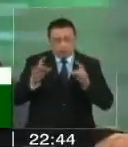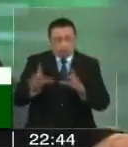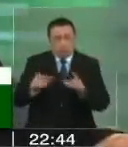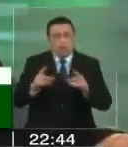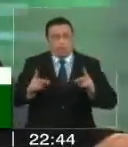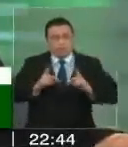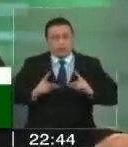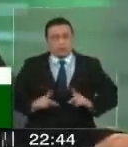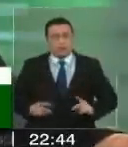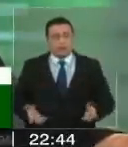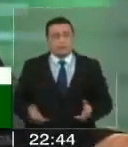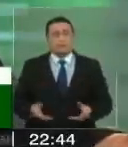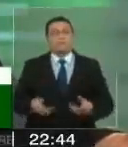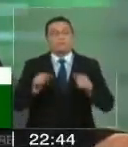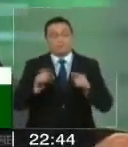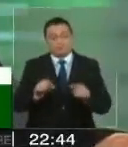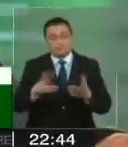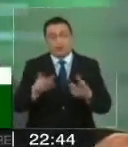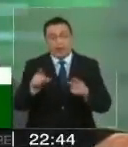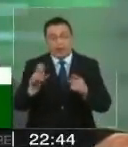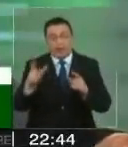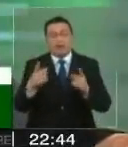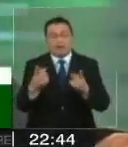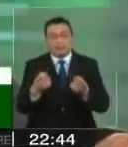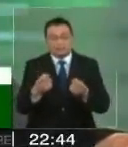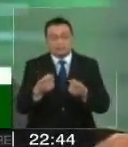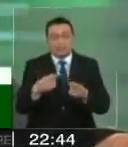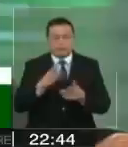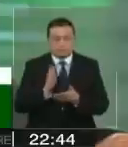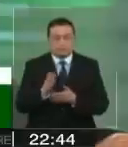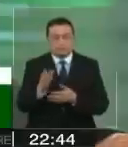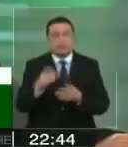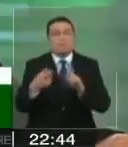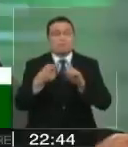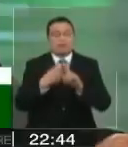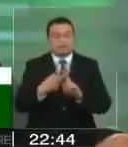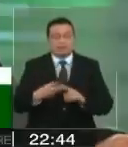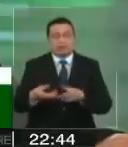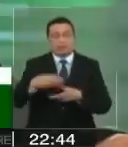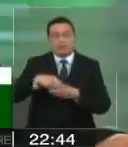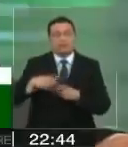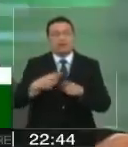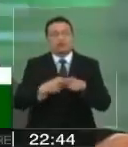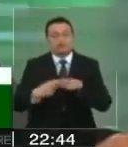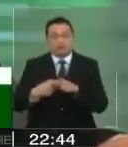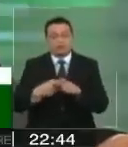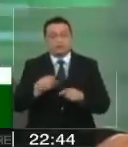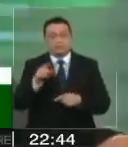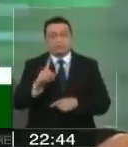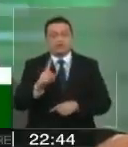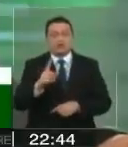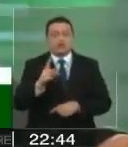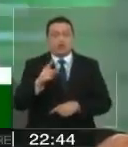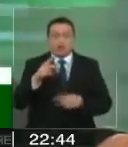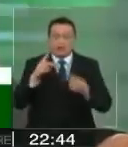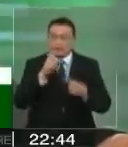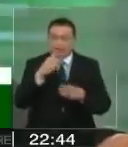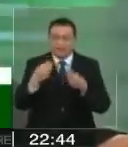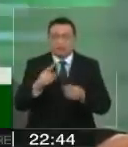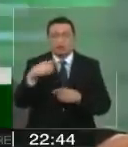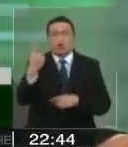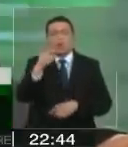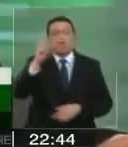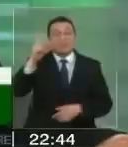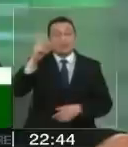¿no? O sea, él necesita seguir participando de esta sociedad. Él no se merece ir, él ni ningún niño